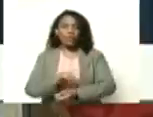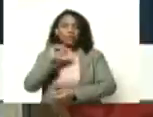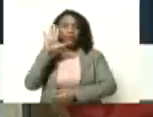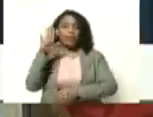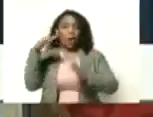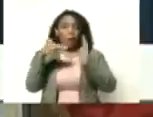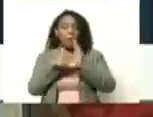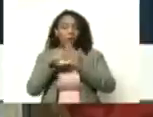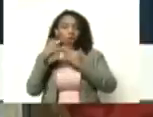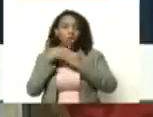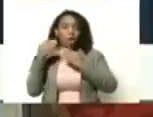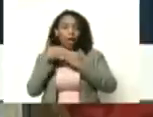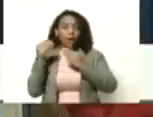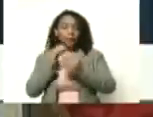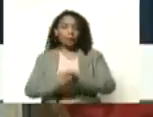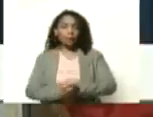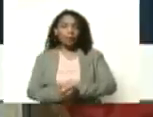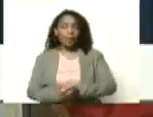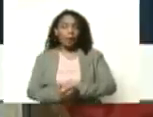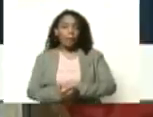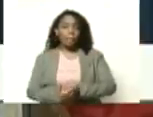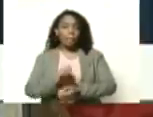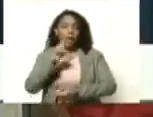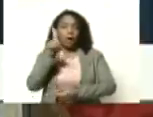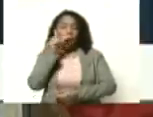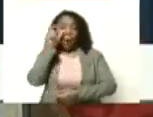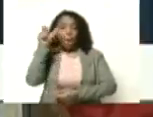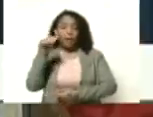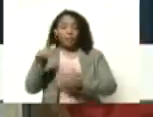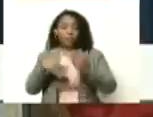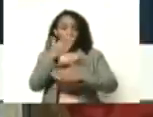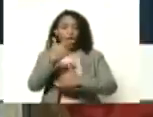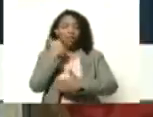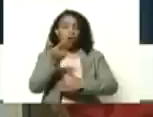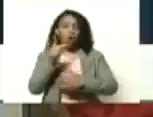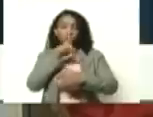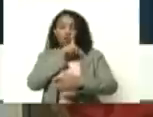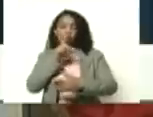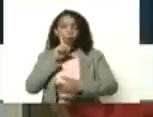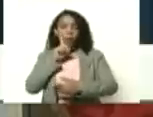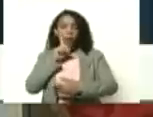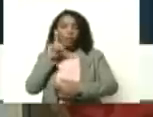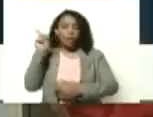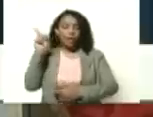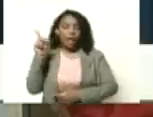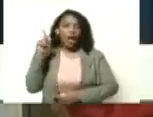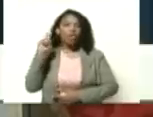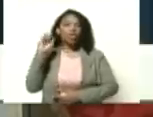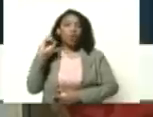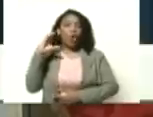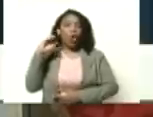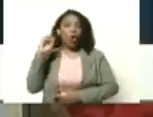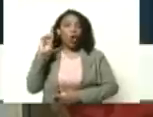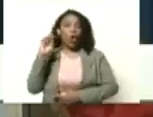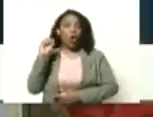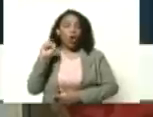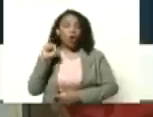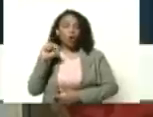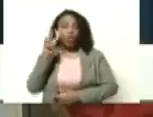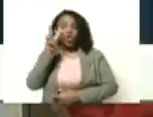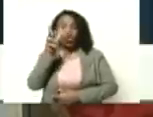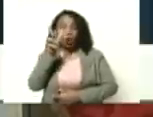dólares para un plan que luego voy a dar su nombre de tocorón dos sicarios